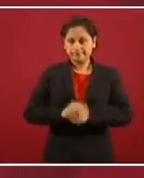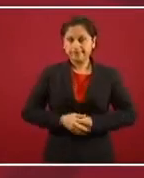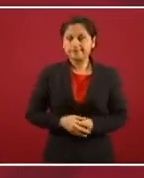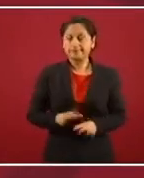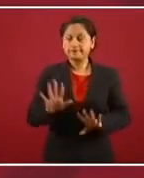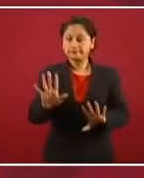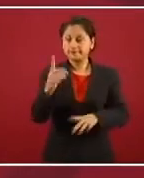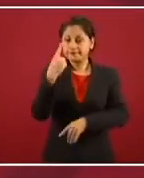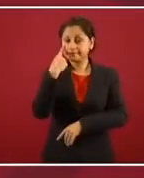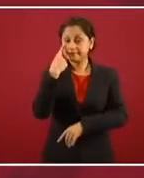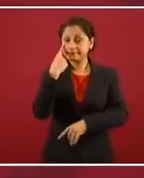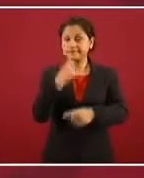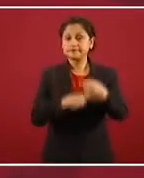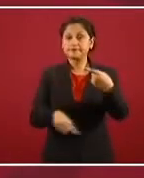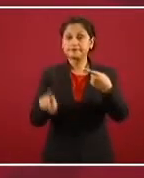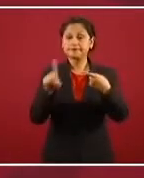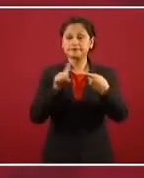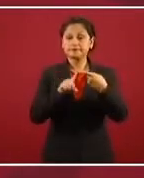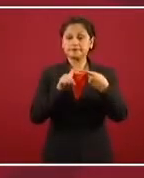Primero,